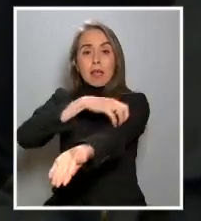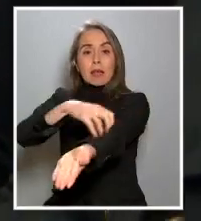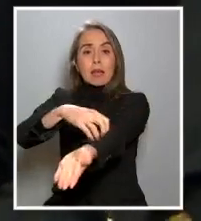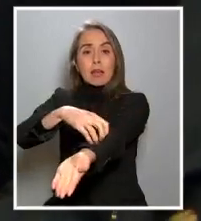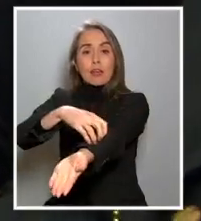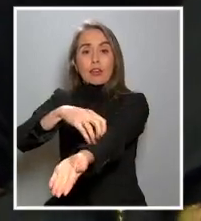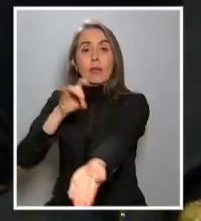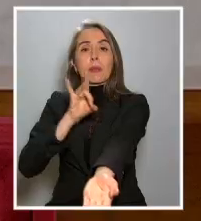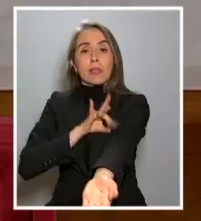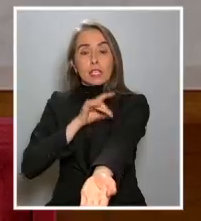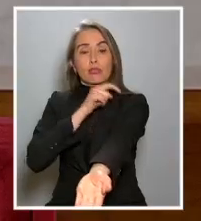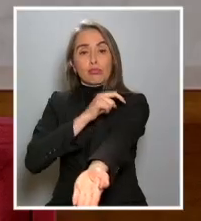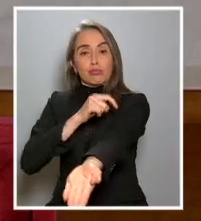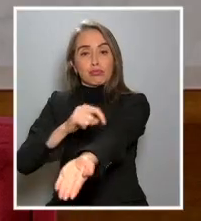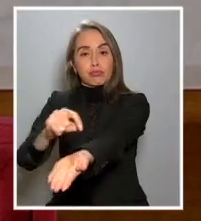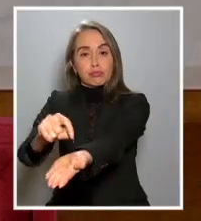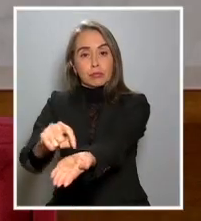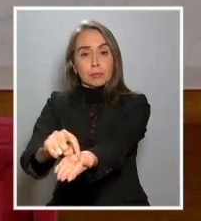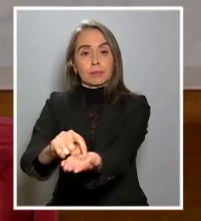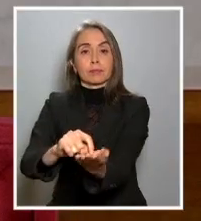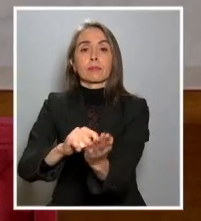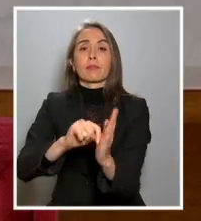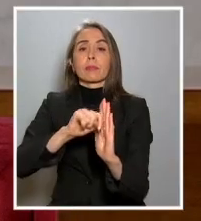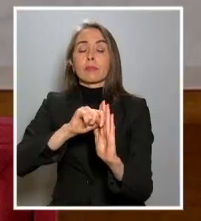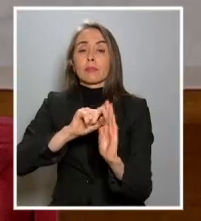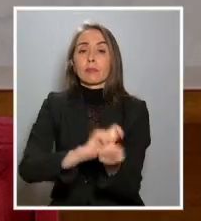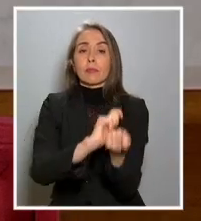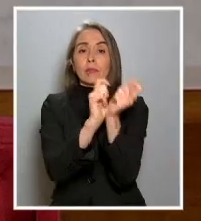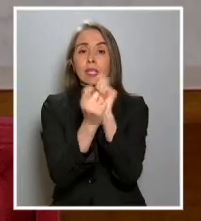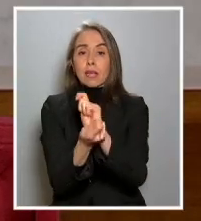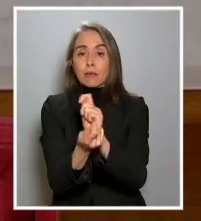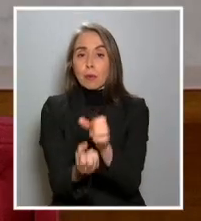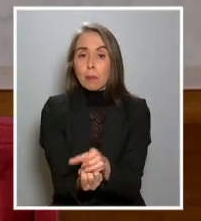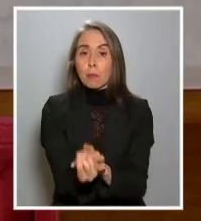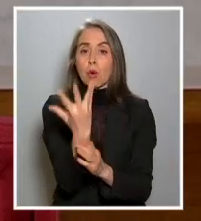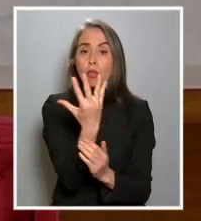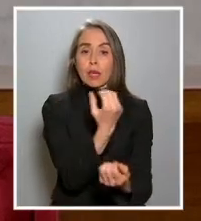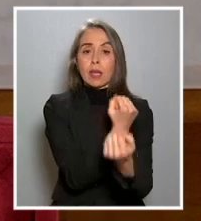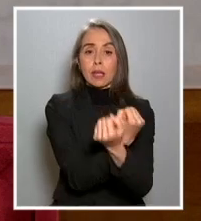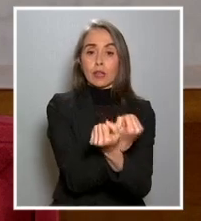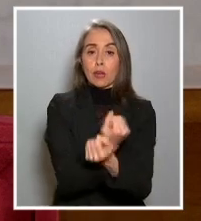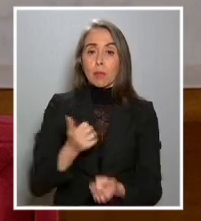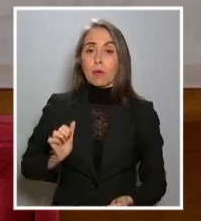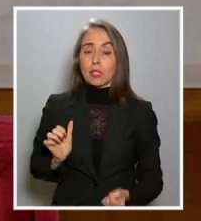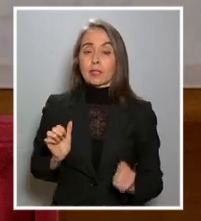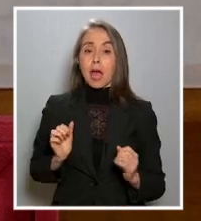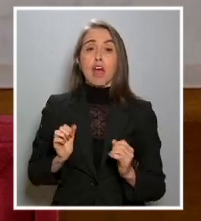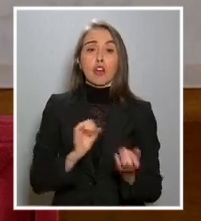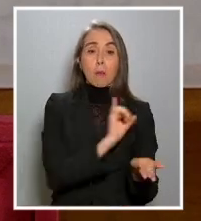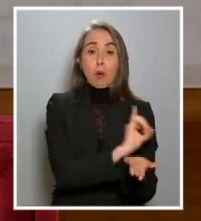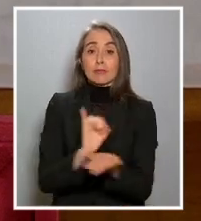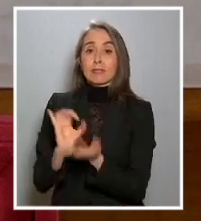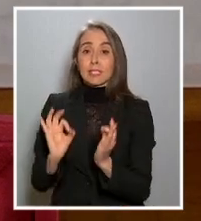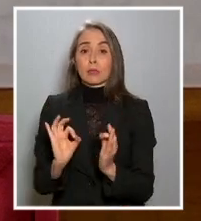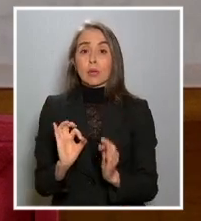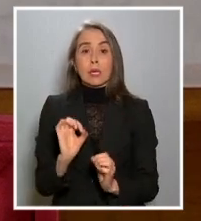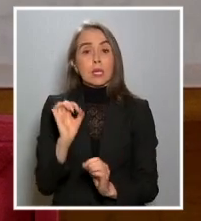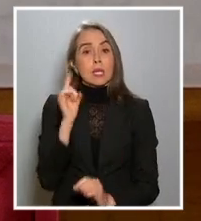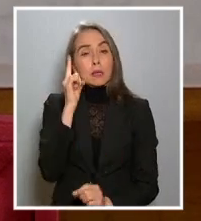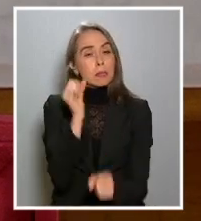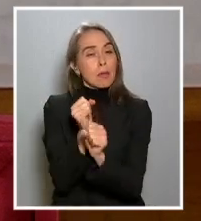Chile. La reforma y modernización de las policías es una tarea